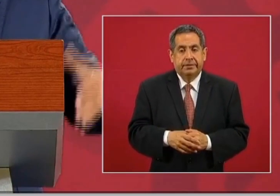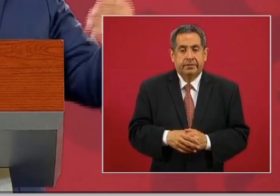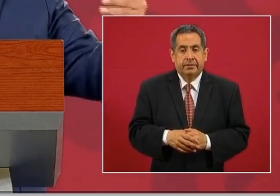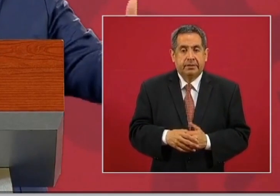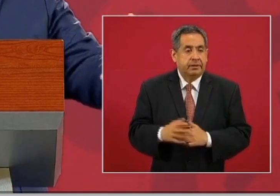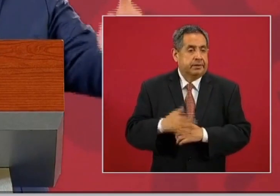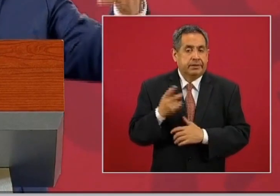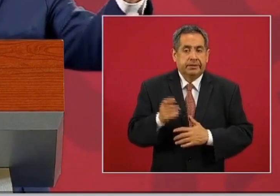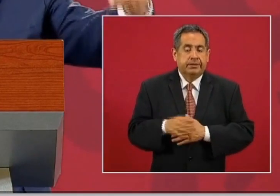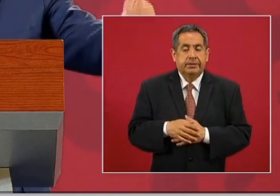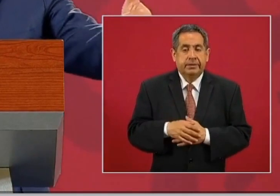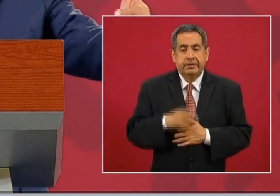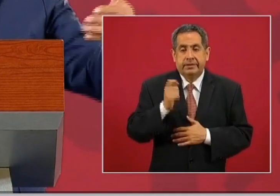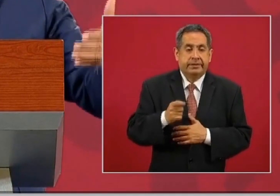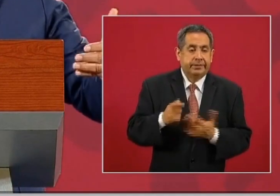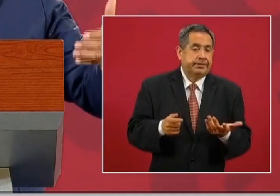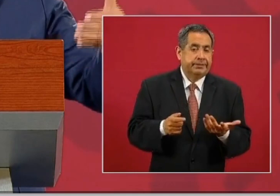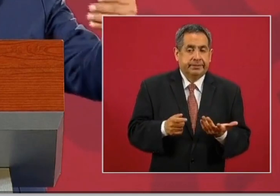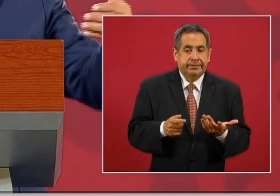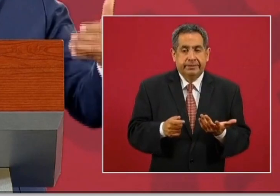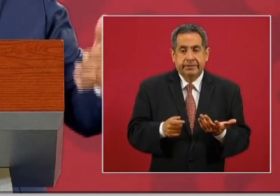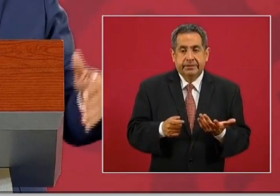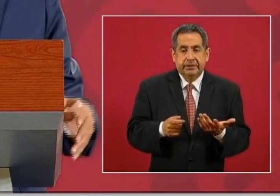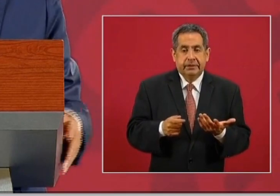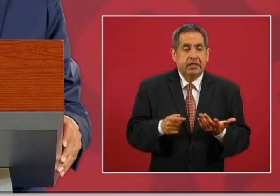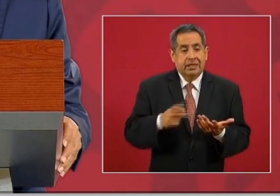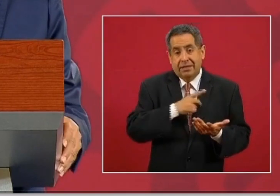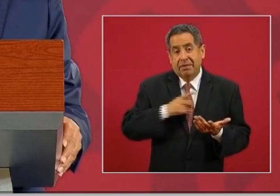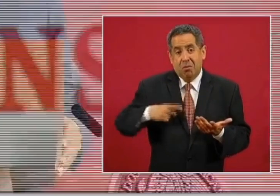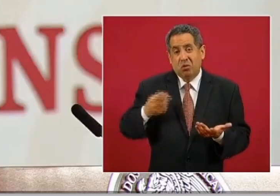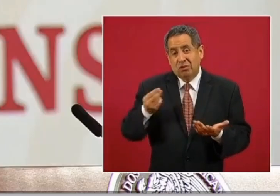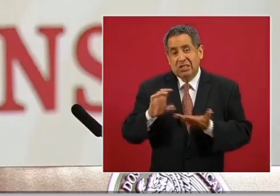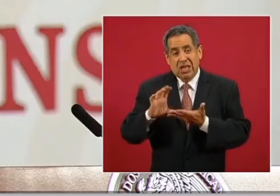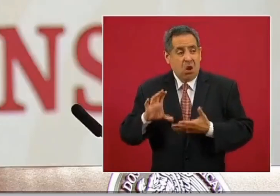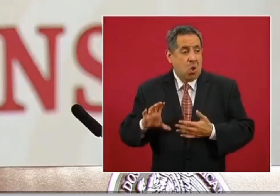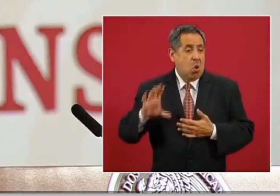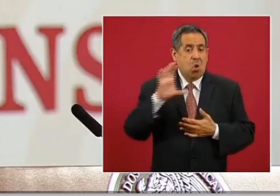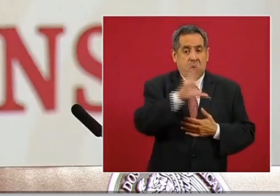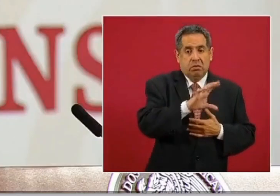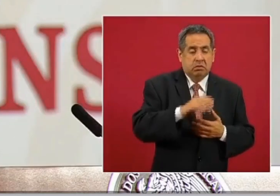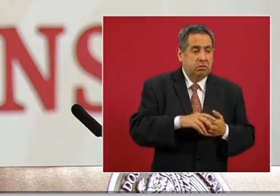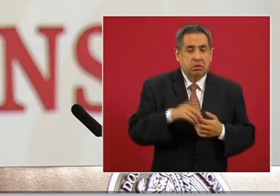desde antes ya nosotros habíamos hecho esta denuncia